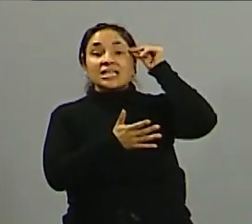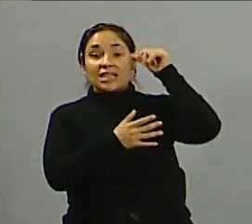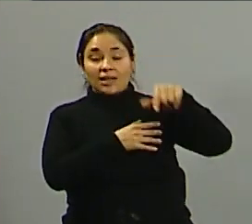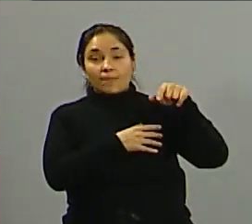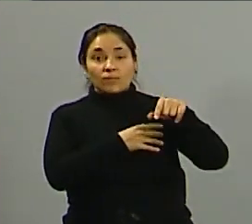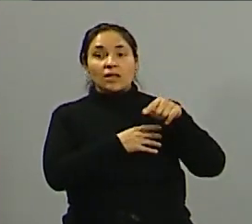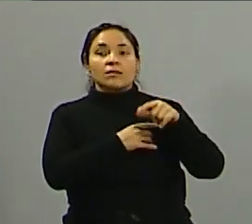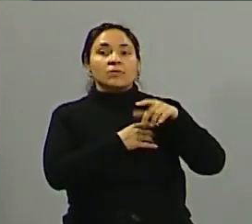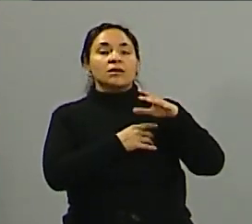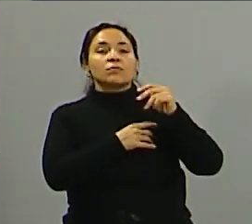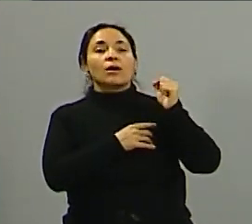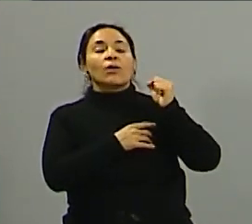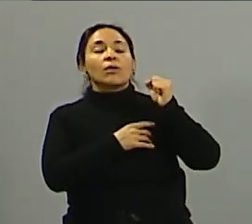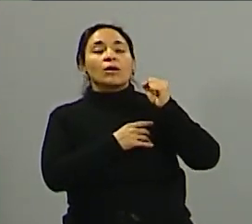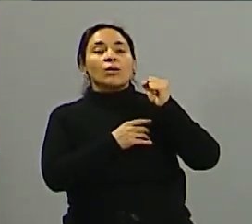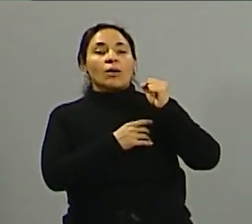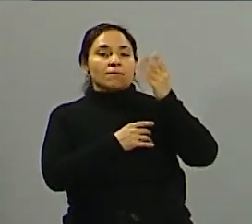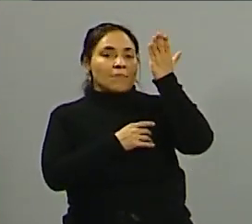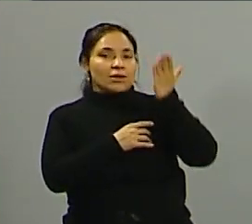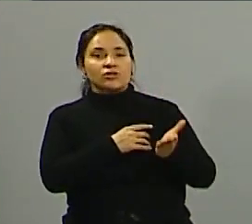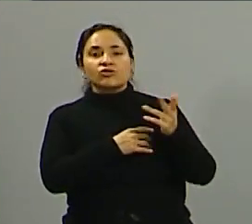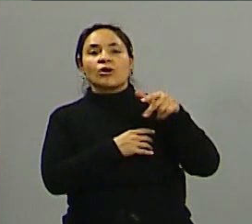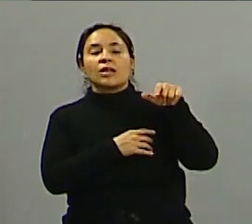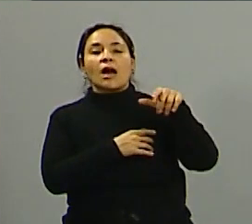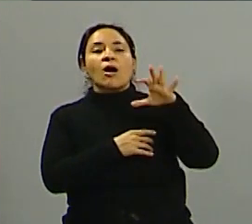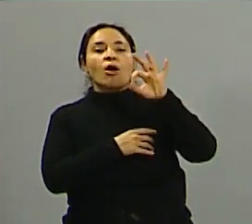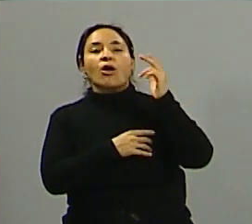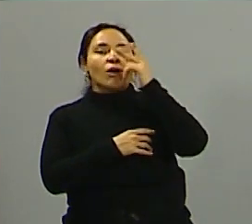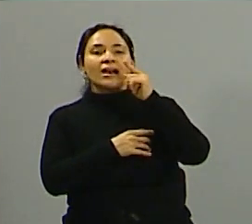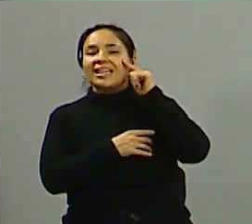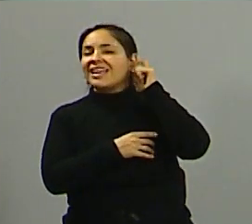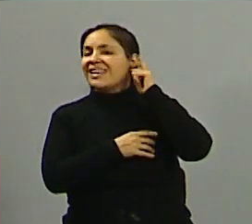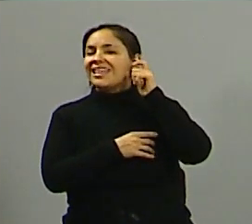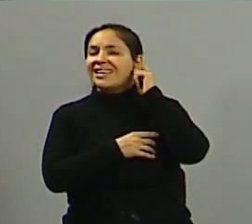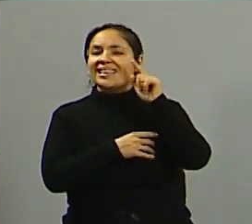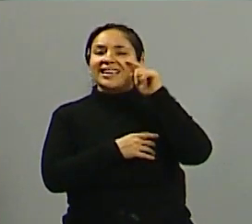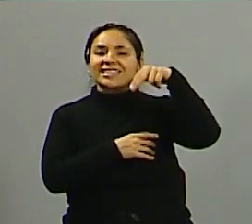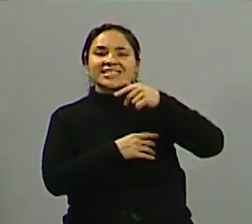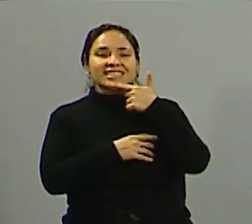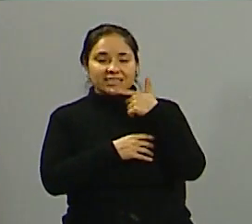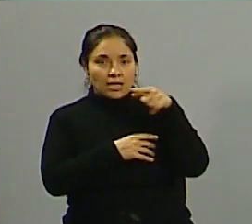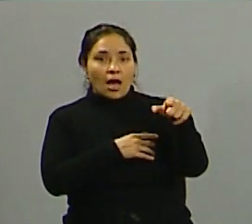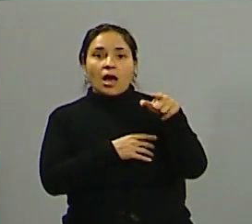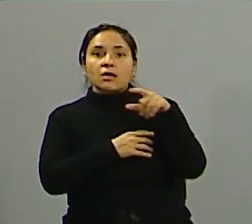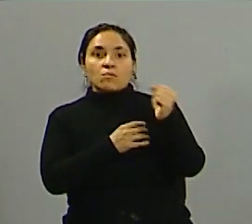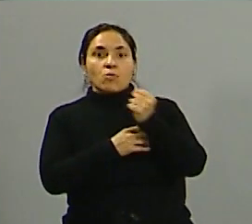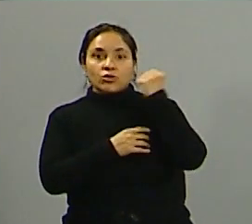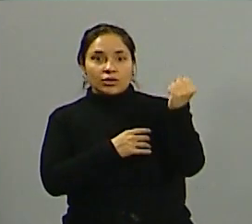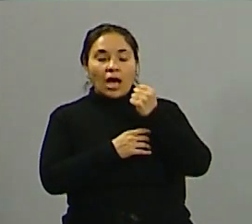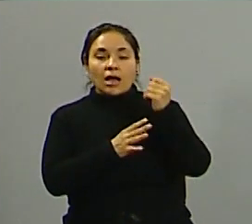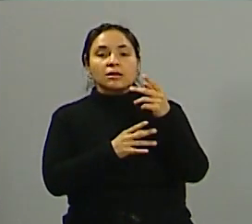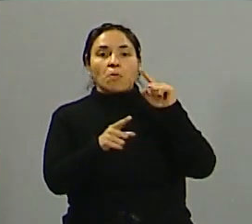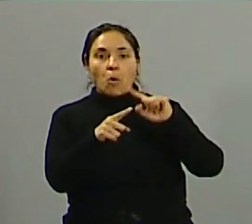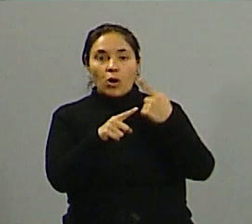que es O'Higgins, ¿no? Sí. Que sin duda ahí hay una jugada política muy fuerte, porque hay una